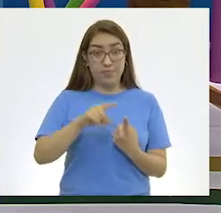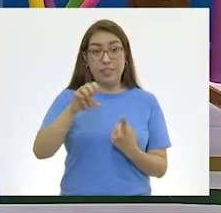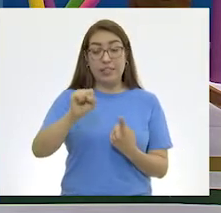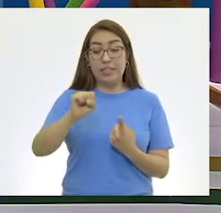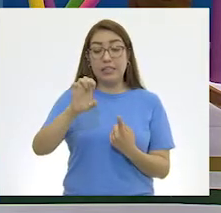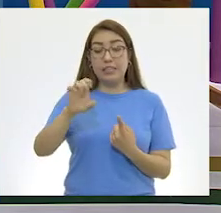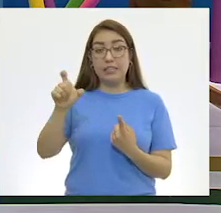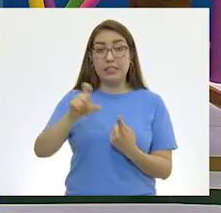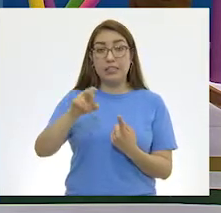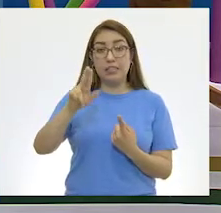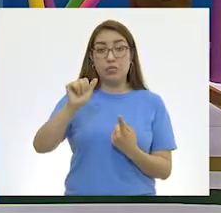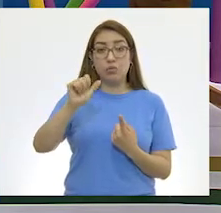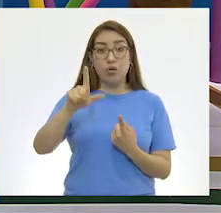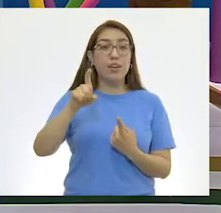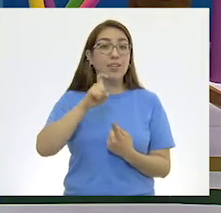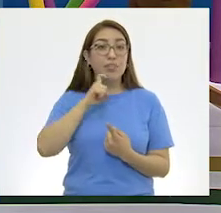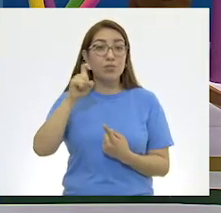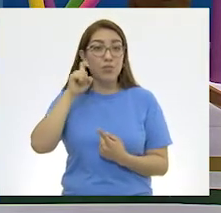sexual.